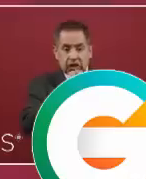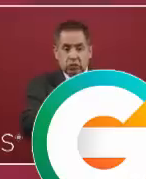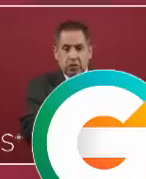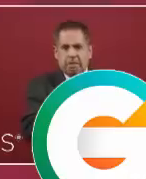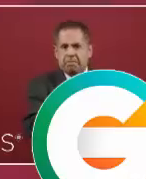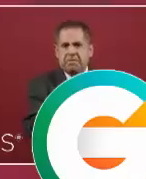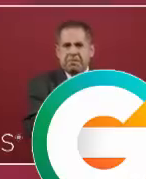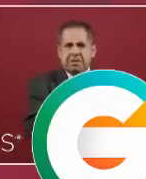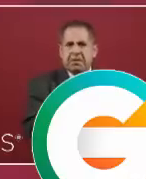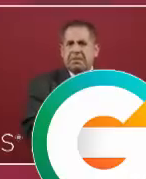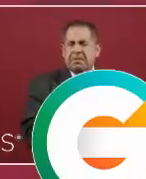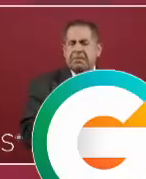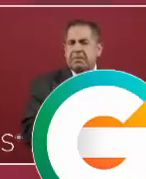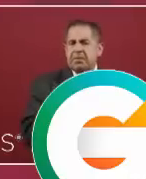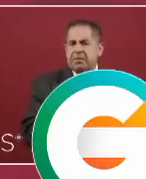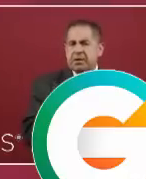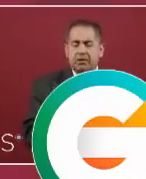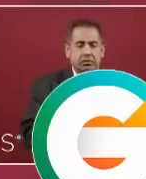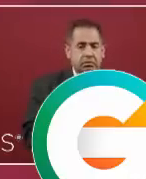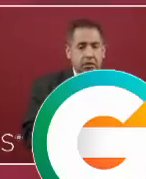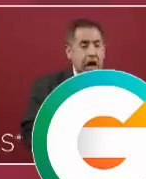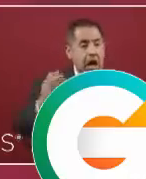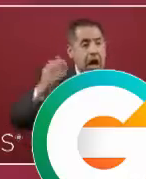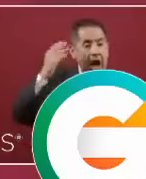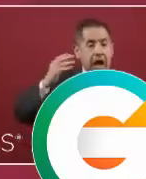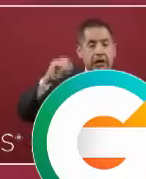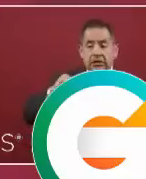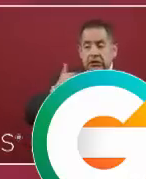de la violencia. Eso no se hizo